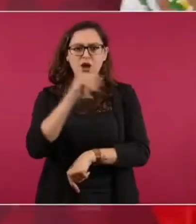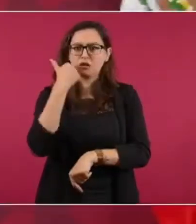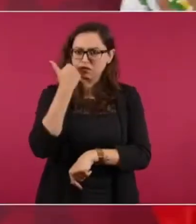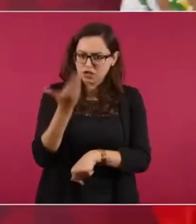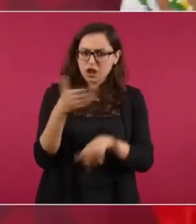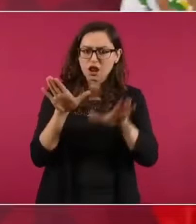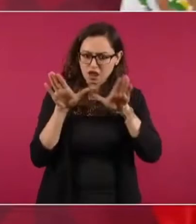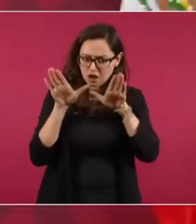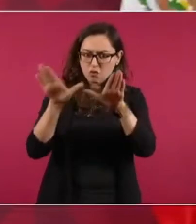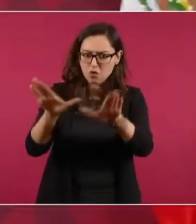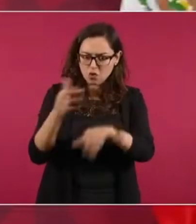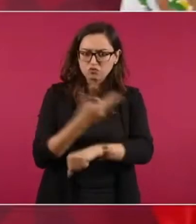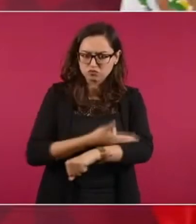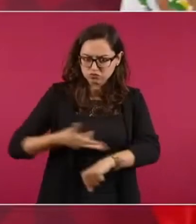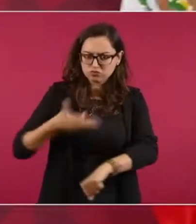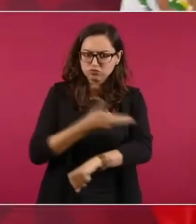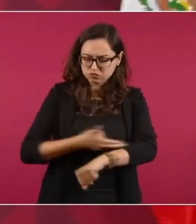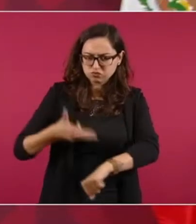tener